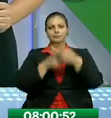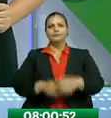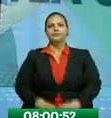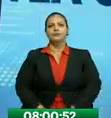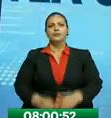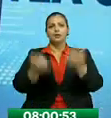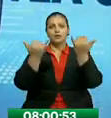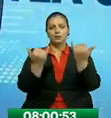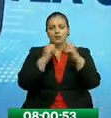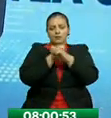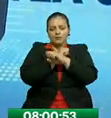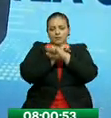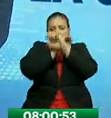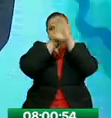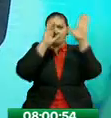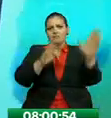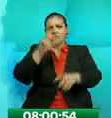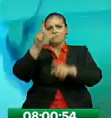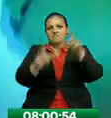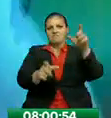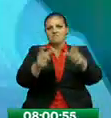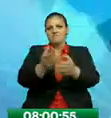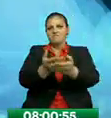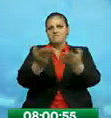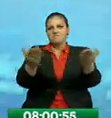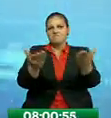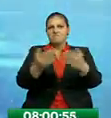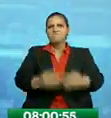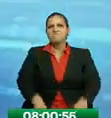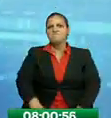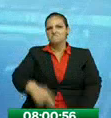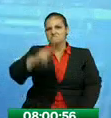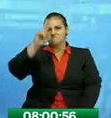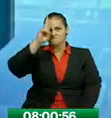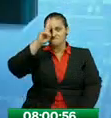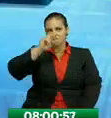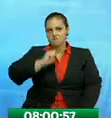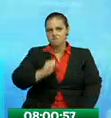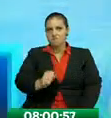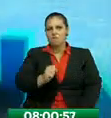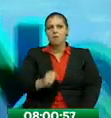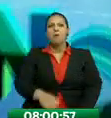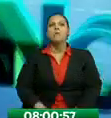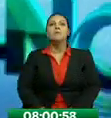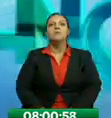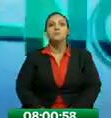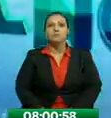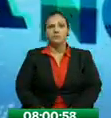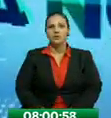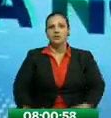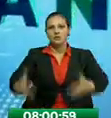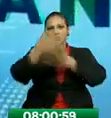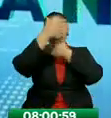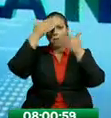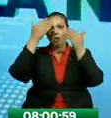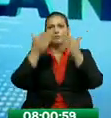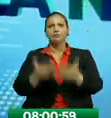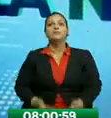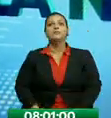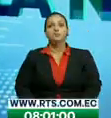Esta madrugada varias personas fueron detenidas en diferentes provincias del país por el delito de